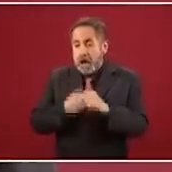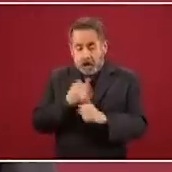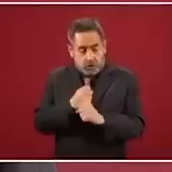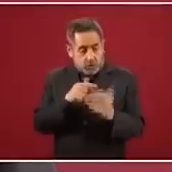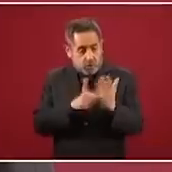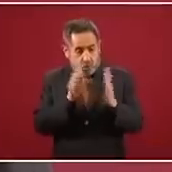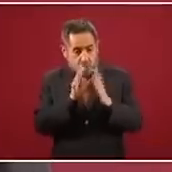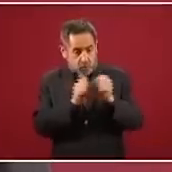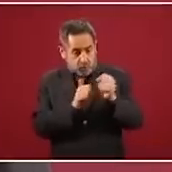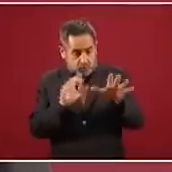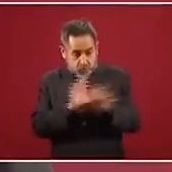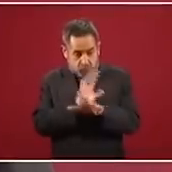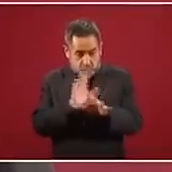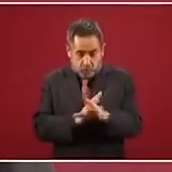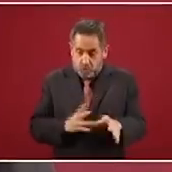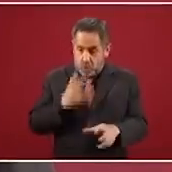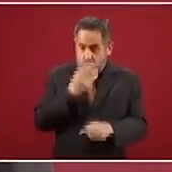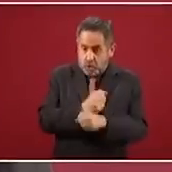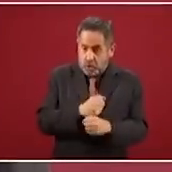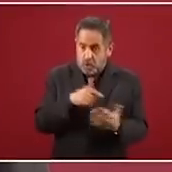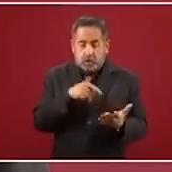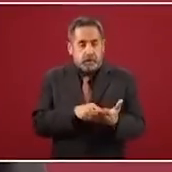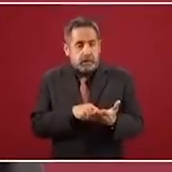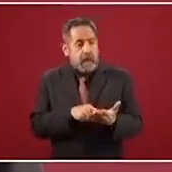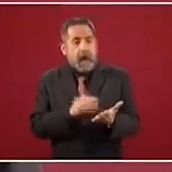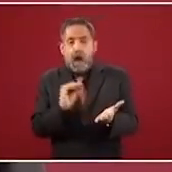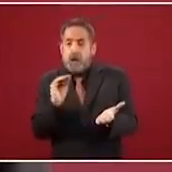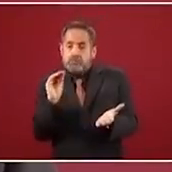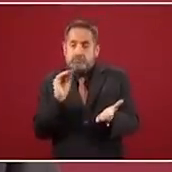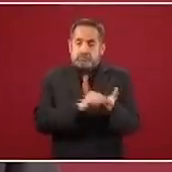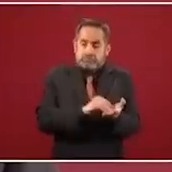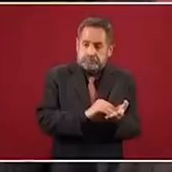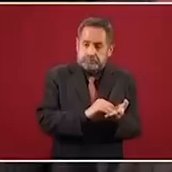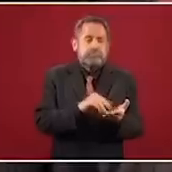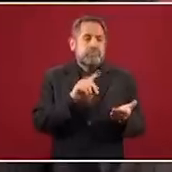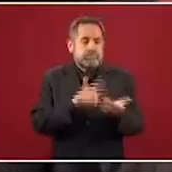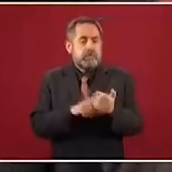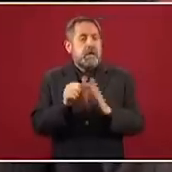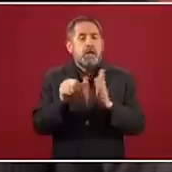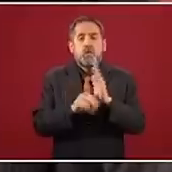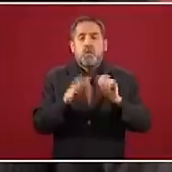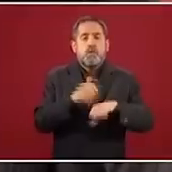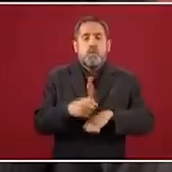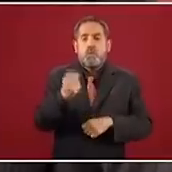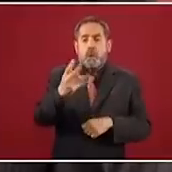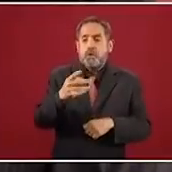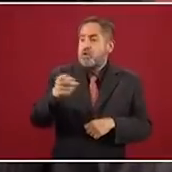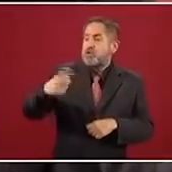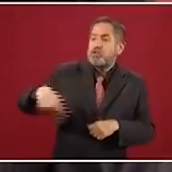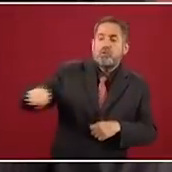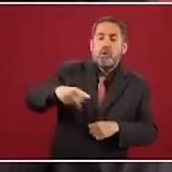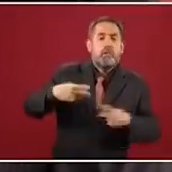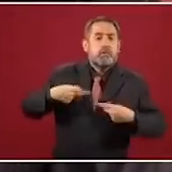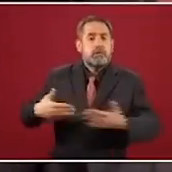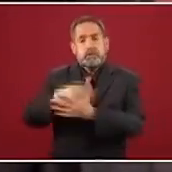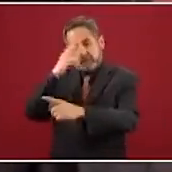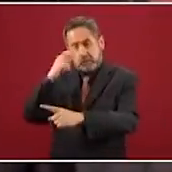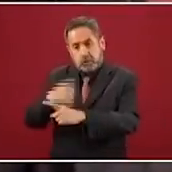reformó la Constitución y quedó establecido en el artículo 4 el derecho del pueblo a la